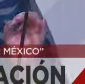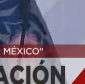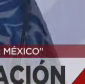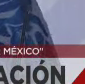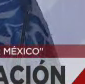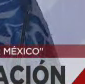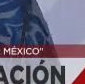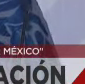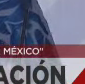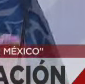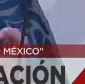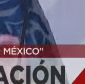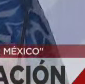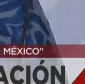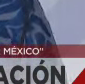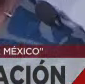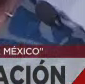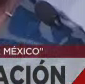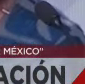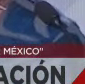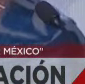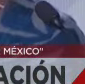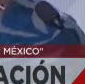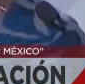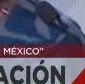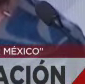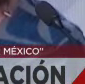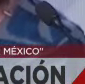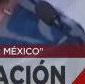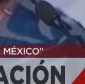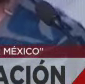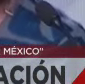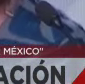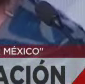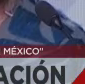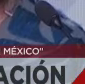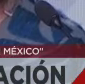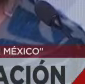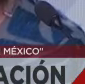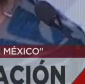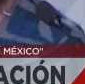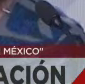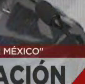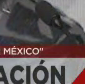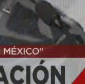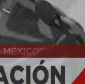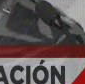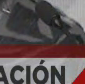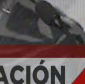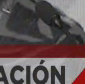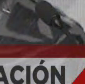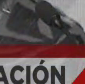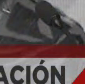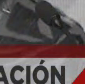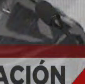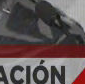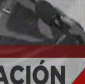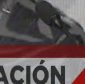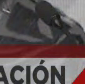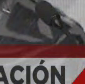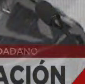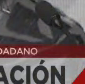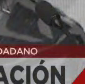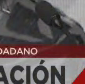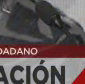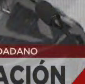es hipócrita. La 4T se dobló ante Donald Trump. México necesita firmeza e inteligencia